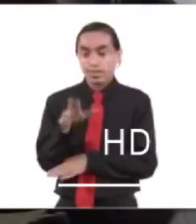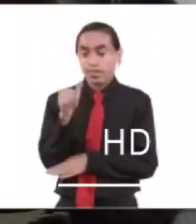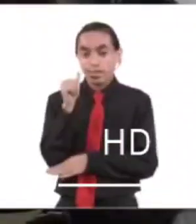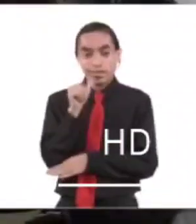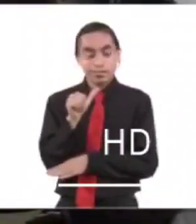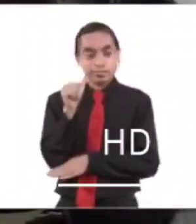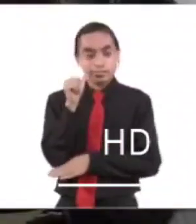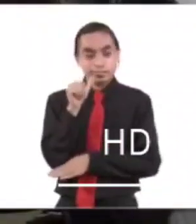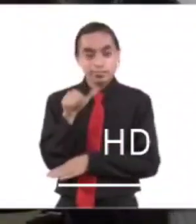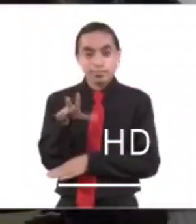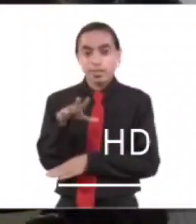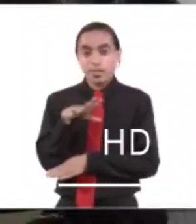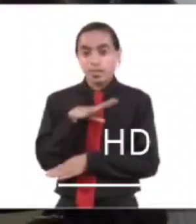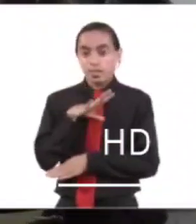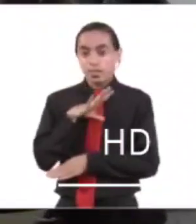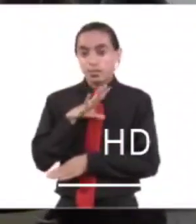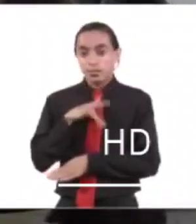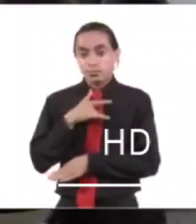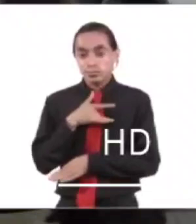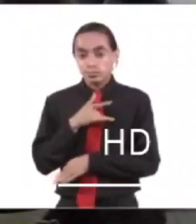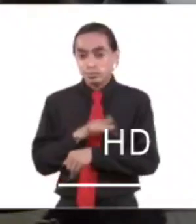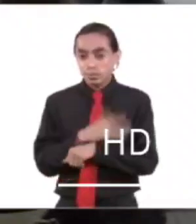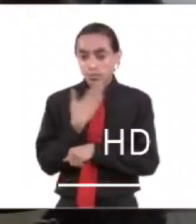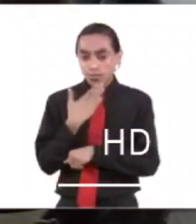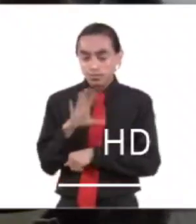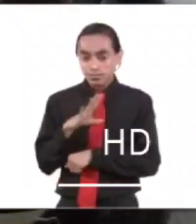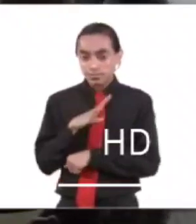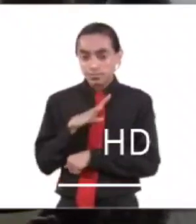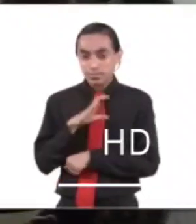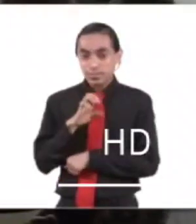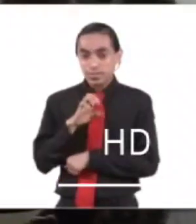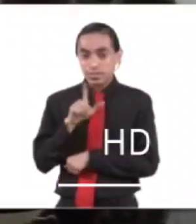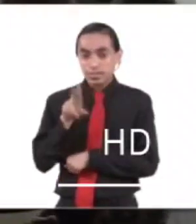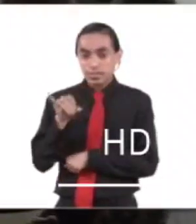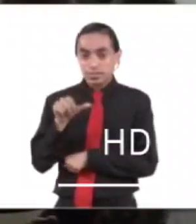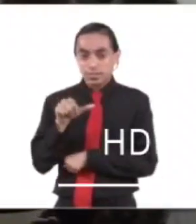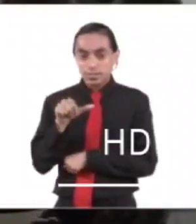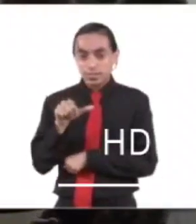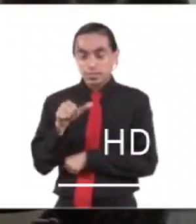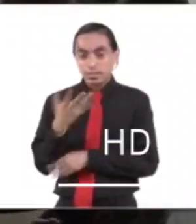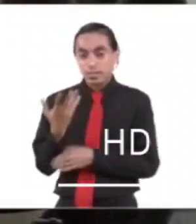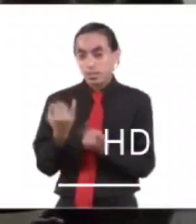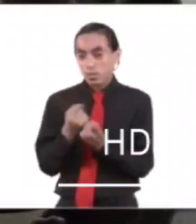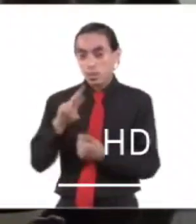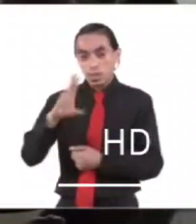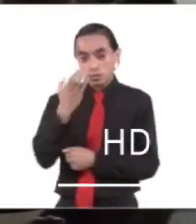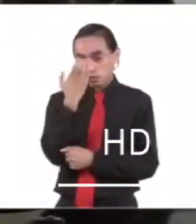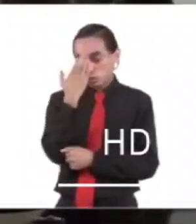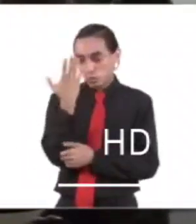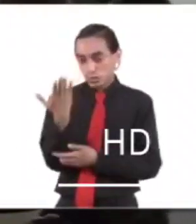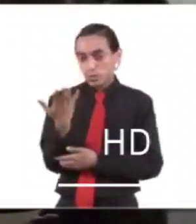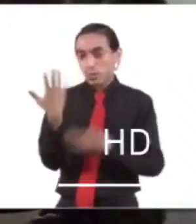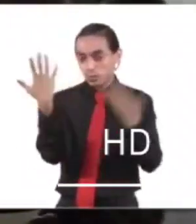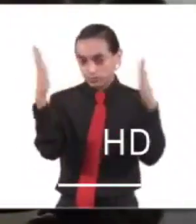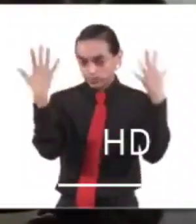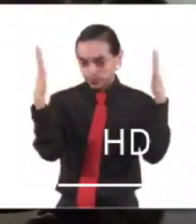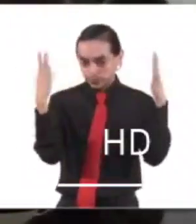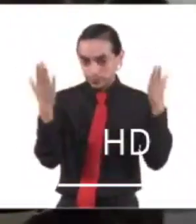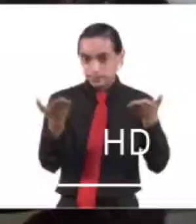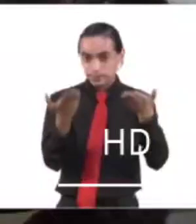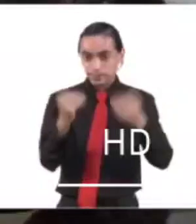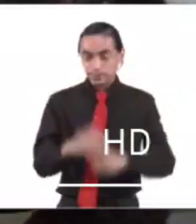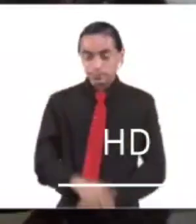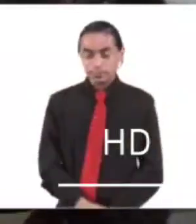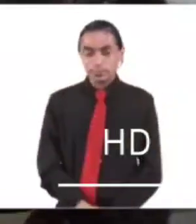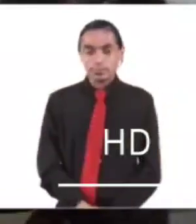con este espíritu lúdico, Elvira Concheiro, a la que le pido un reconocimiento y un aplauso.